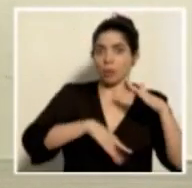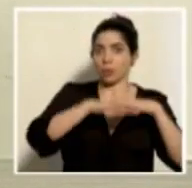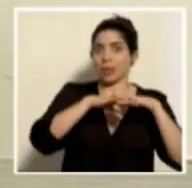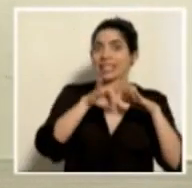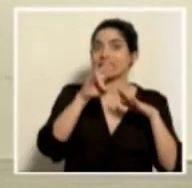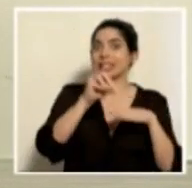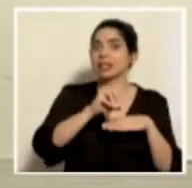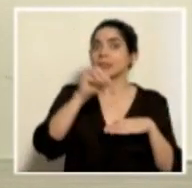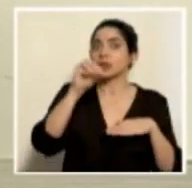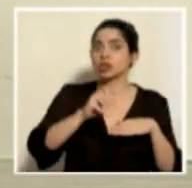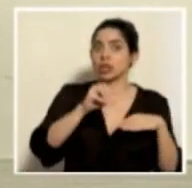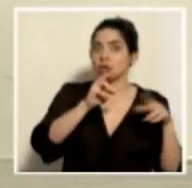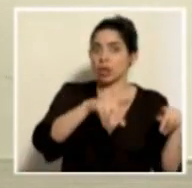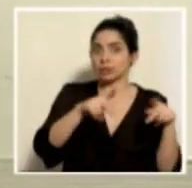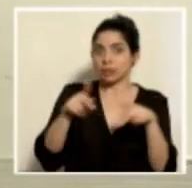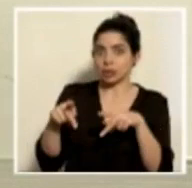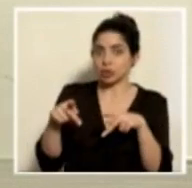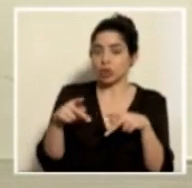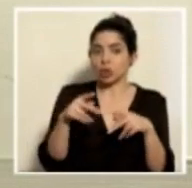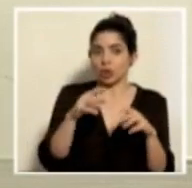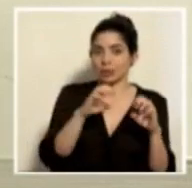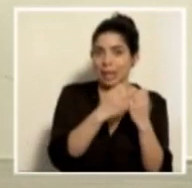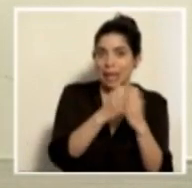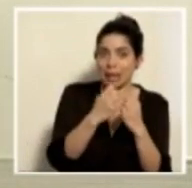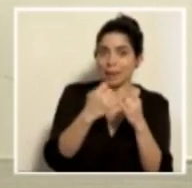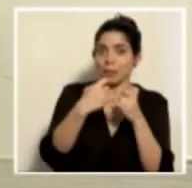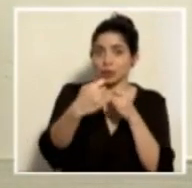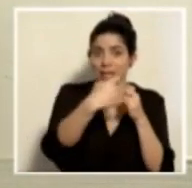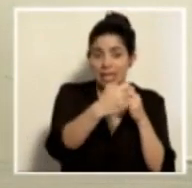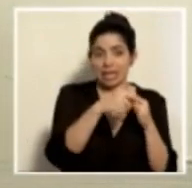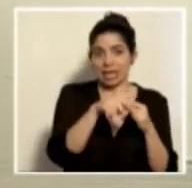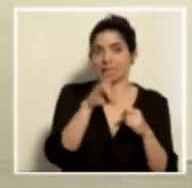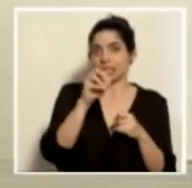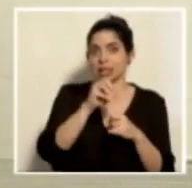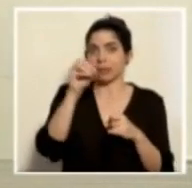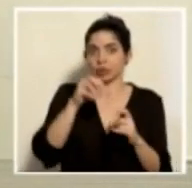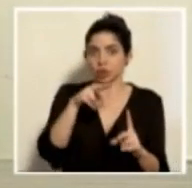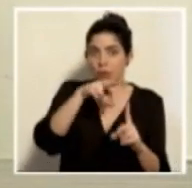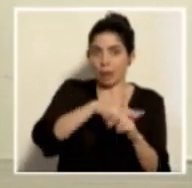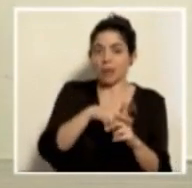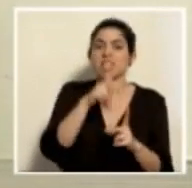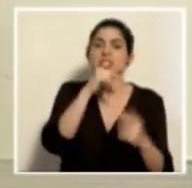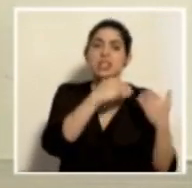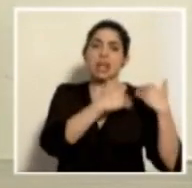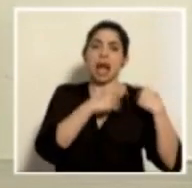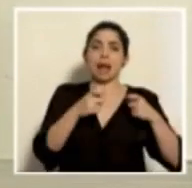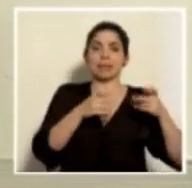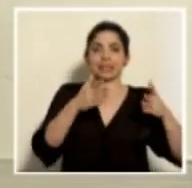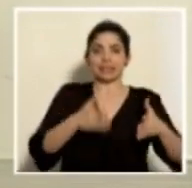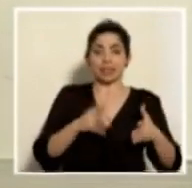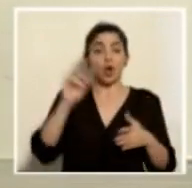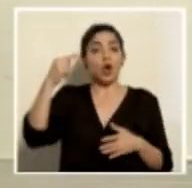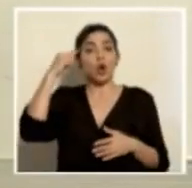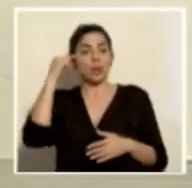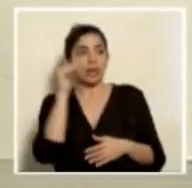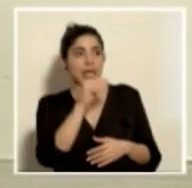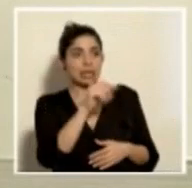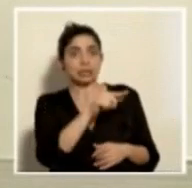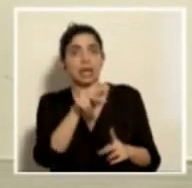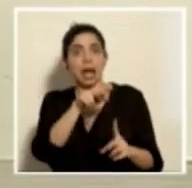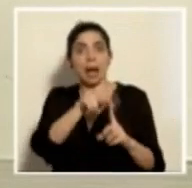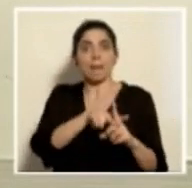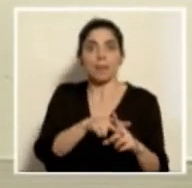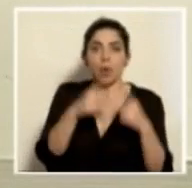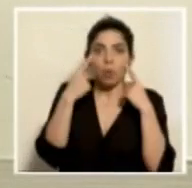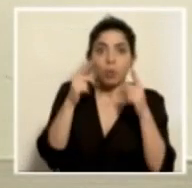las carteras. Y eso fue una acción rápida emitida desde la parte administrativa, que fue posible, del gobierno, que fue posible